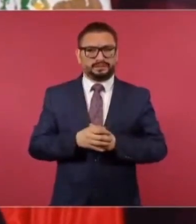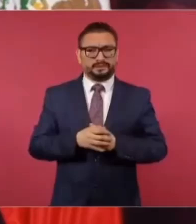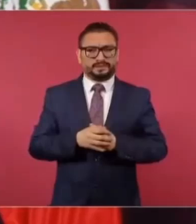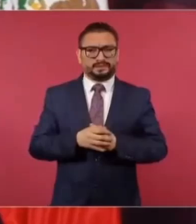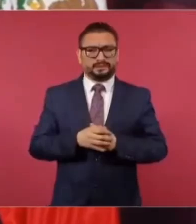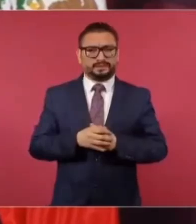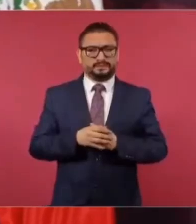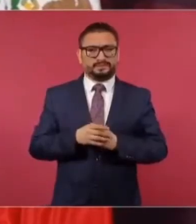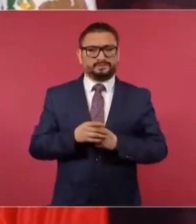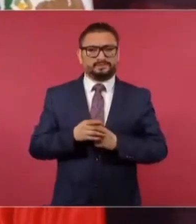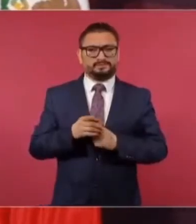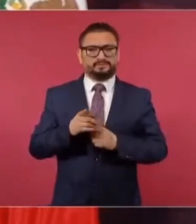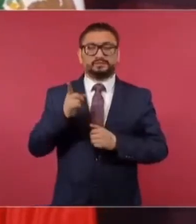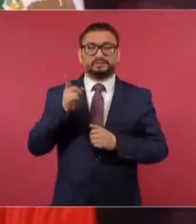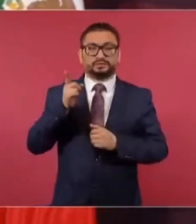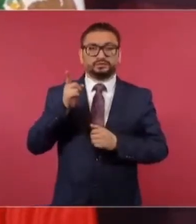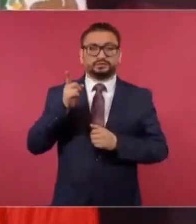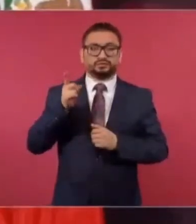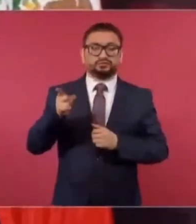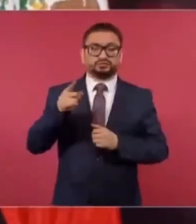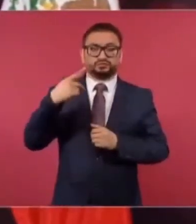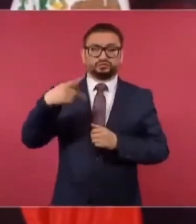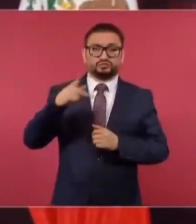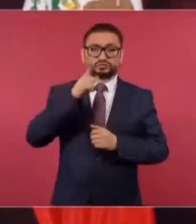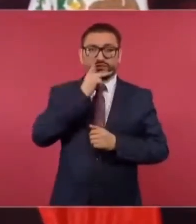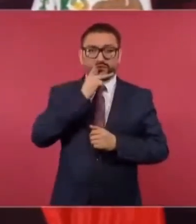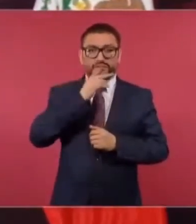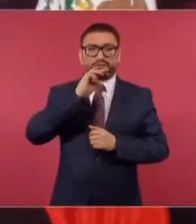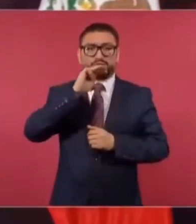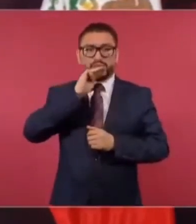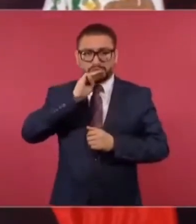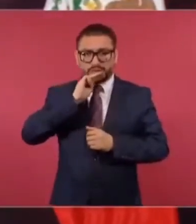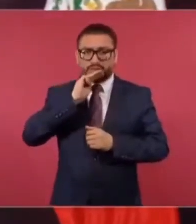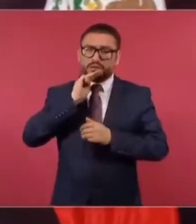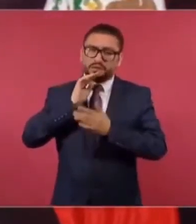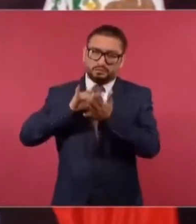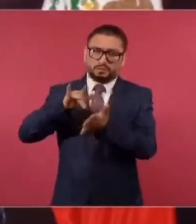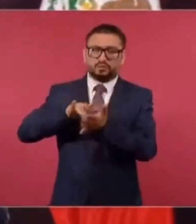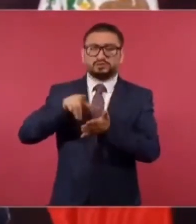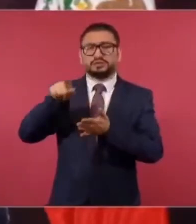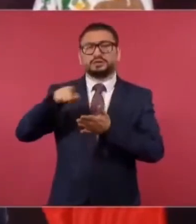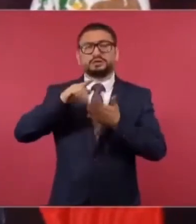que seguramente con el esfuerzo de sus padres termina una carrera.